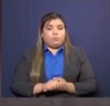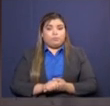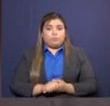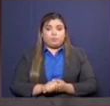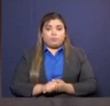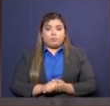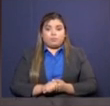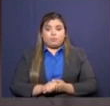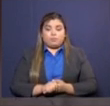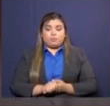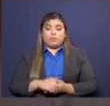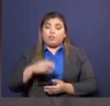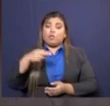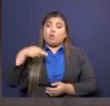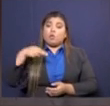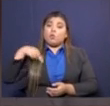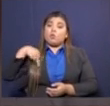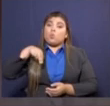nuestro deber